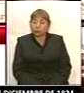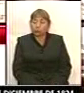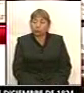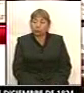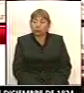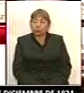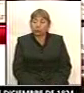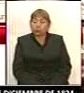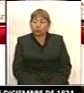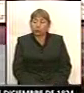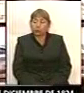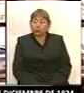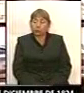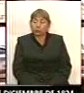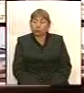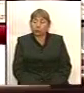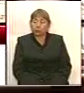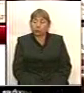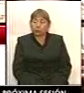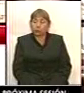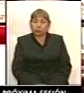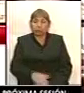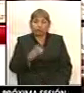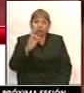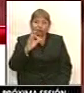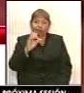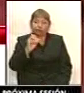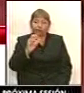Gracias, congresista Galván. Congresista Foronda.